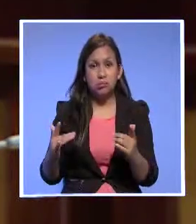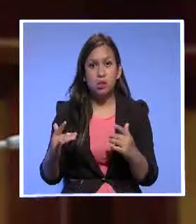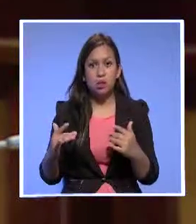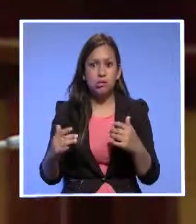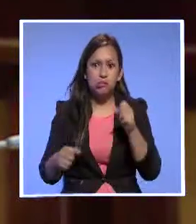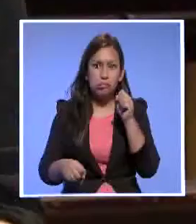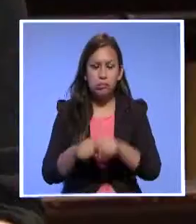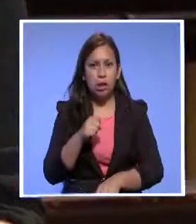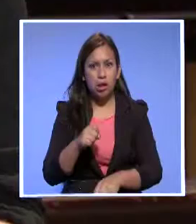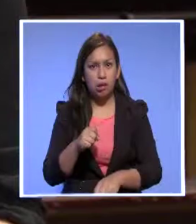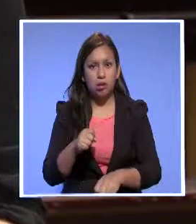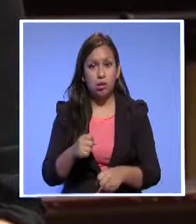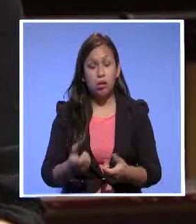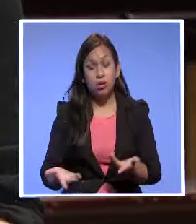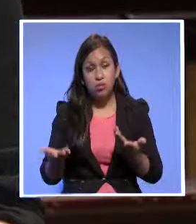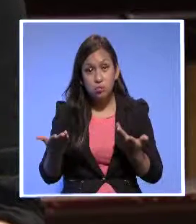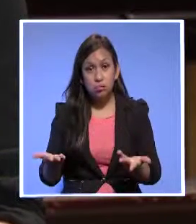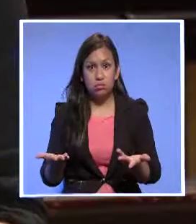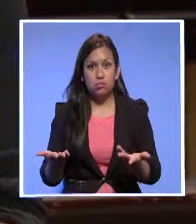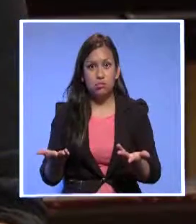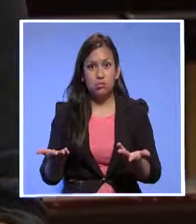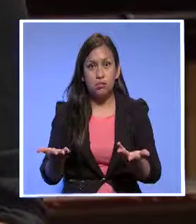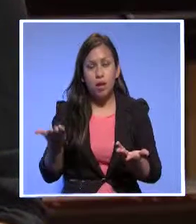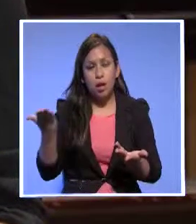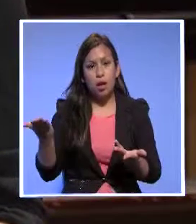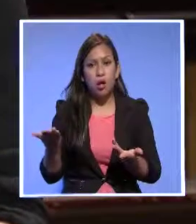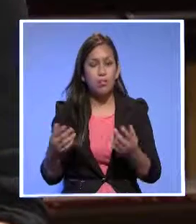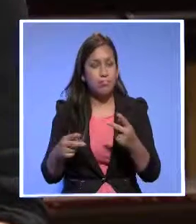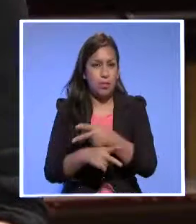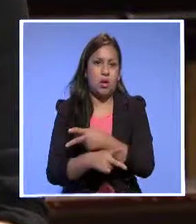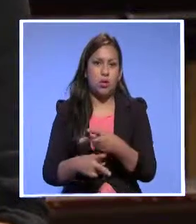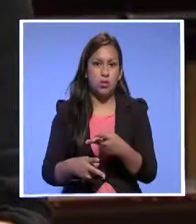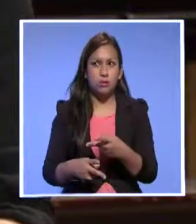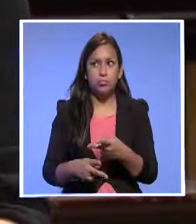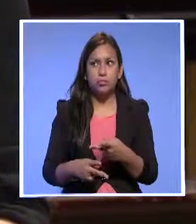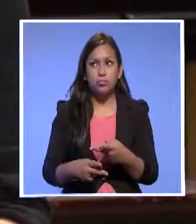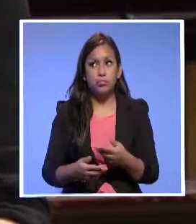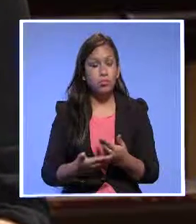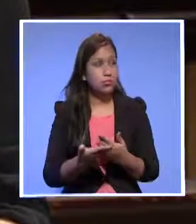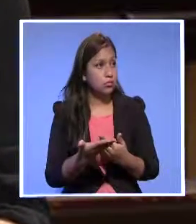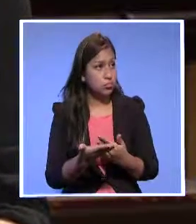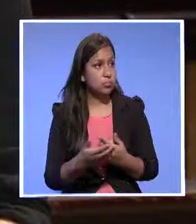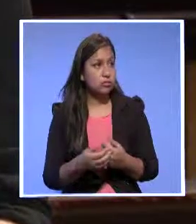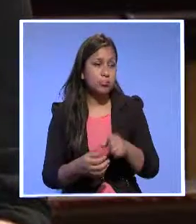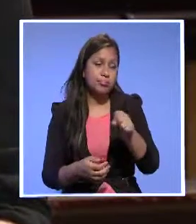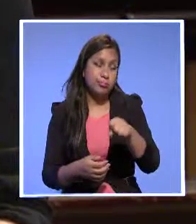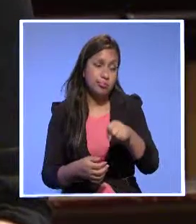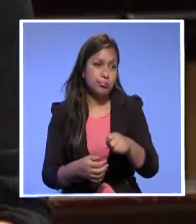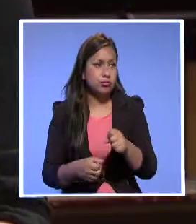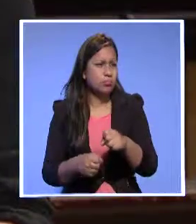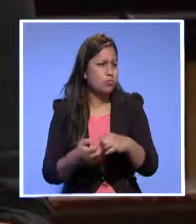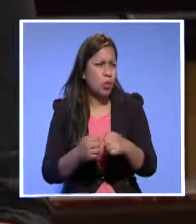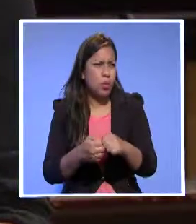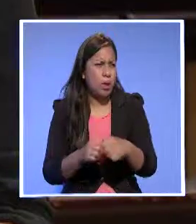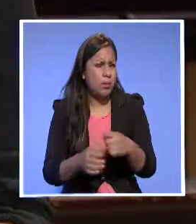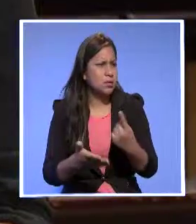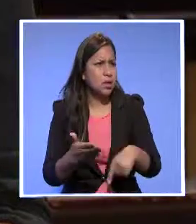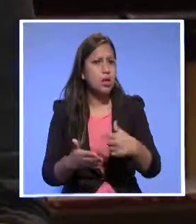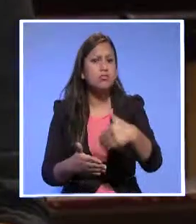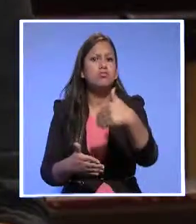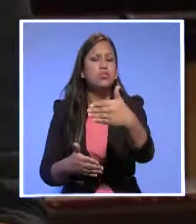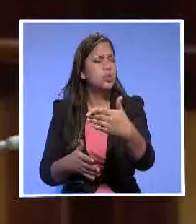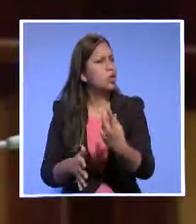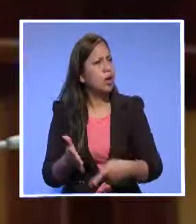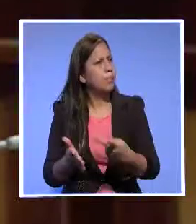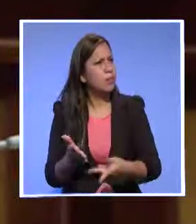pero qué implicaciones al momento trae esta situación pues allá de lo que a futuro pueda suceder si es que no sea solución pronta